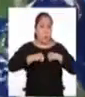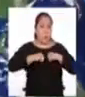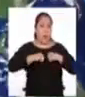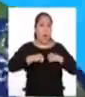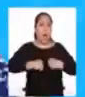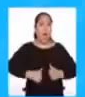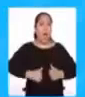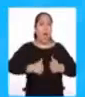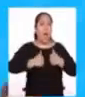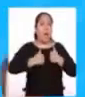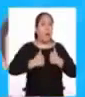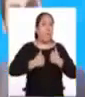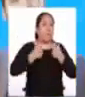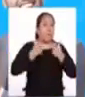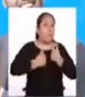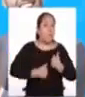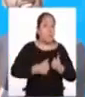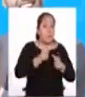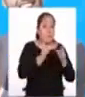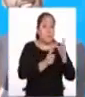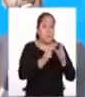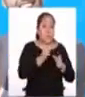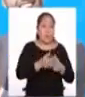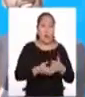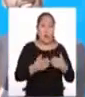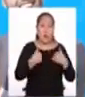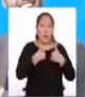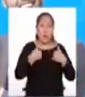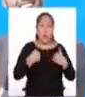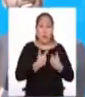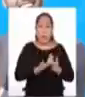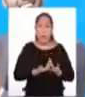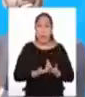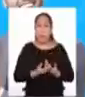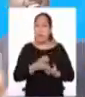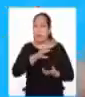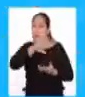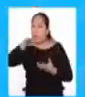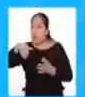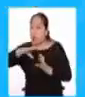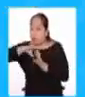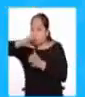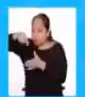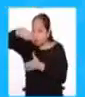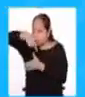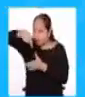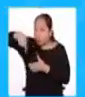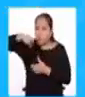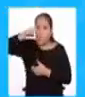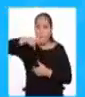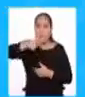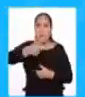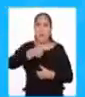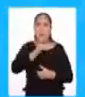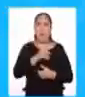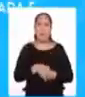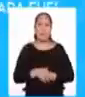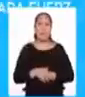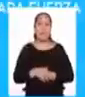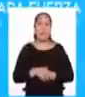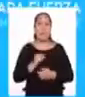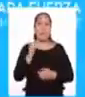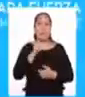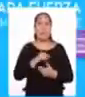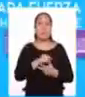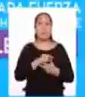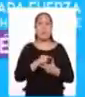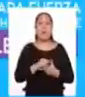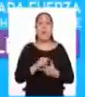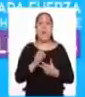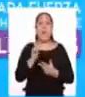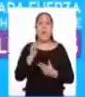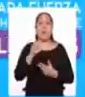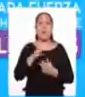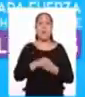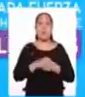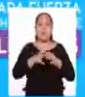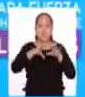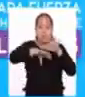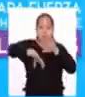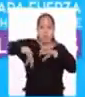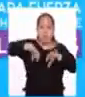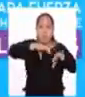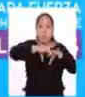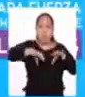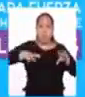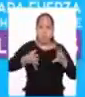el planeta? La respuesta se resume en sus características: acción disolvente, elevada fuerza de cohesión